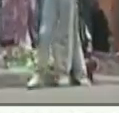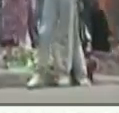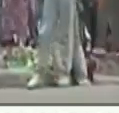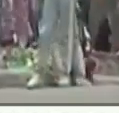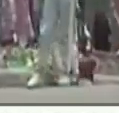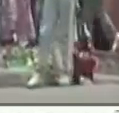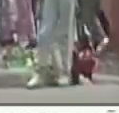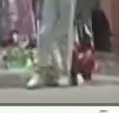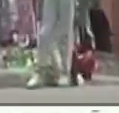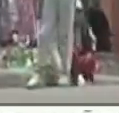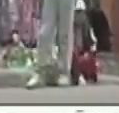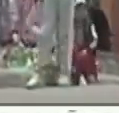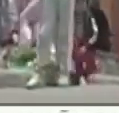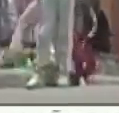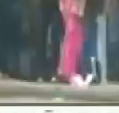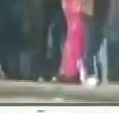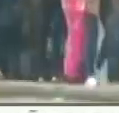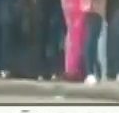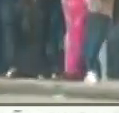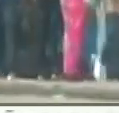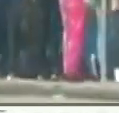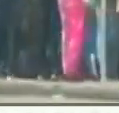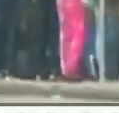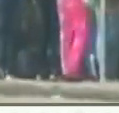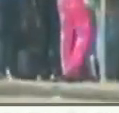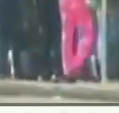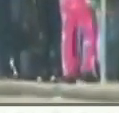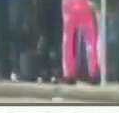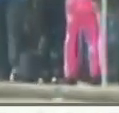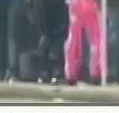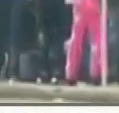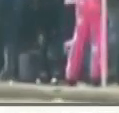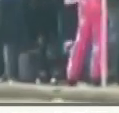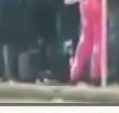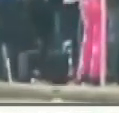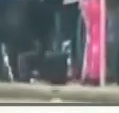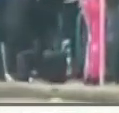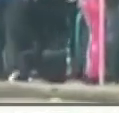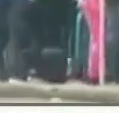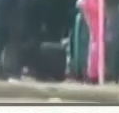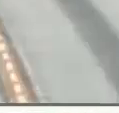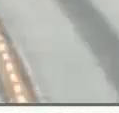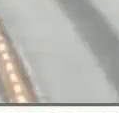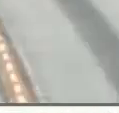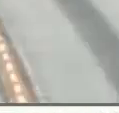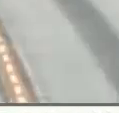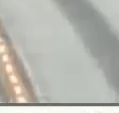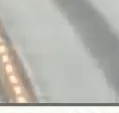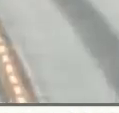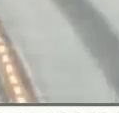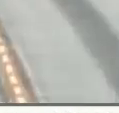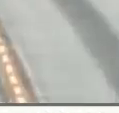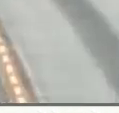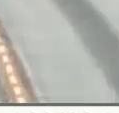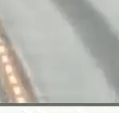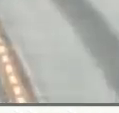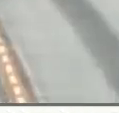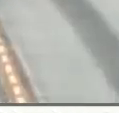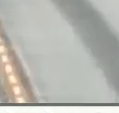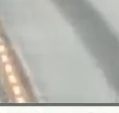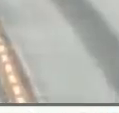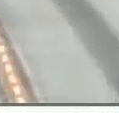Sin duda, medidas que llegan tarde a un país donde el virus ha hecho estragos. Y esto se deja ver en el